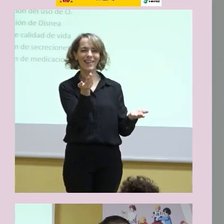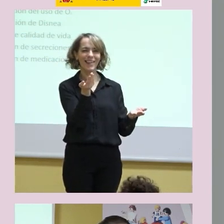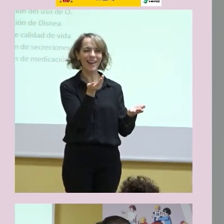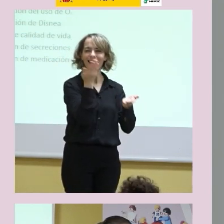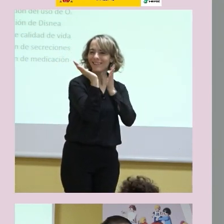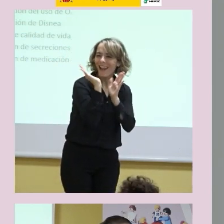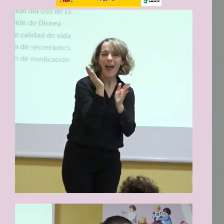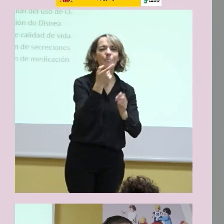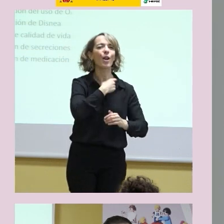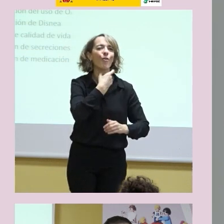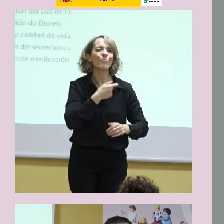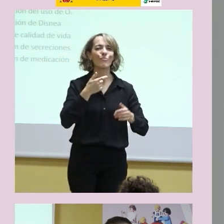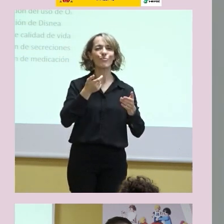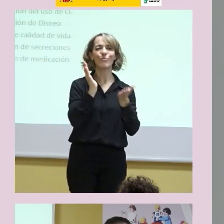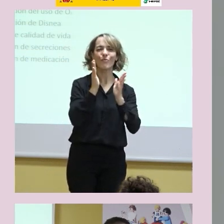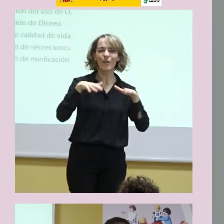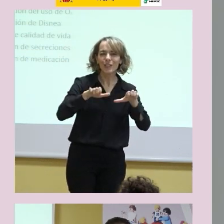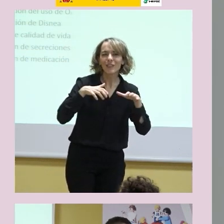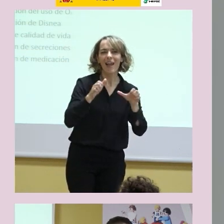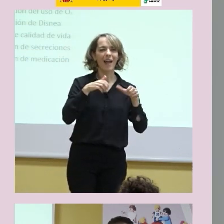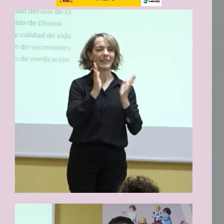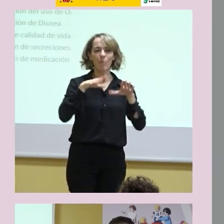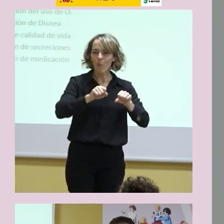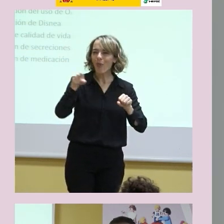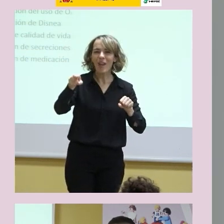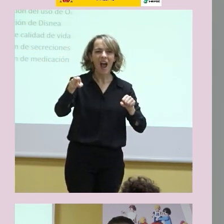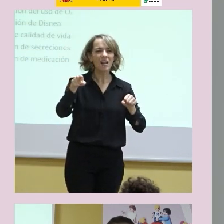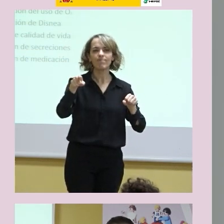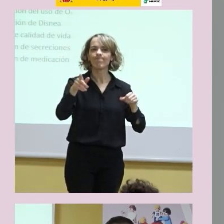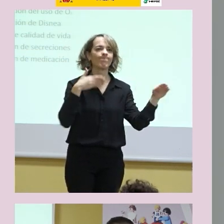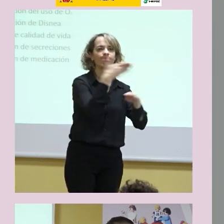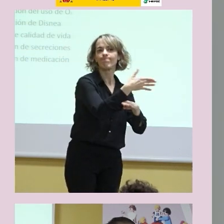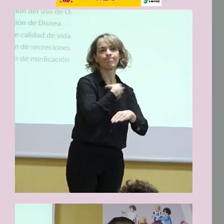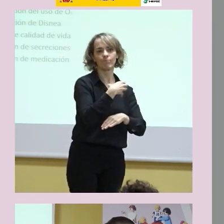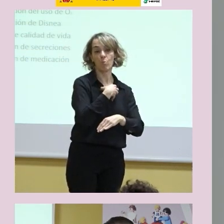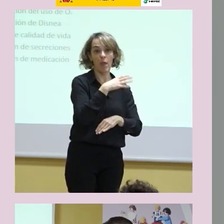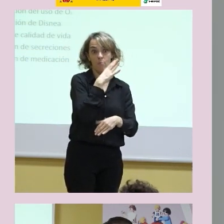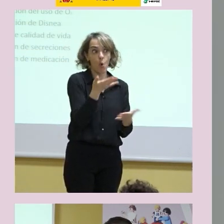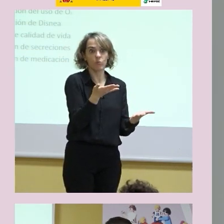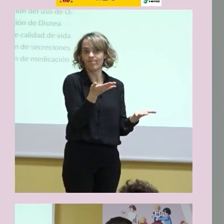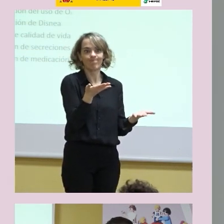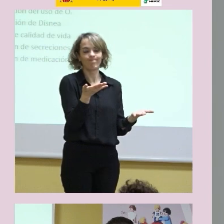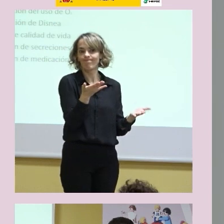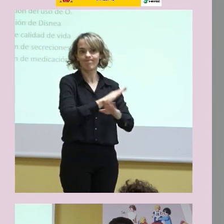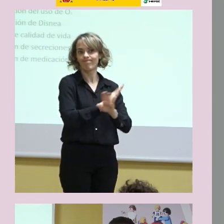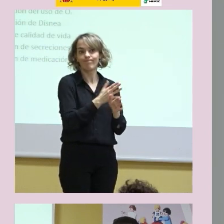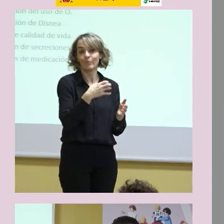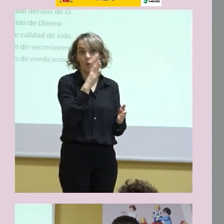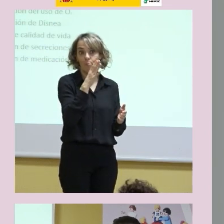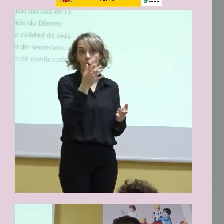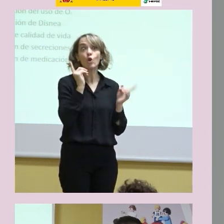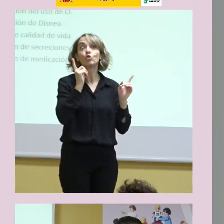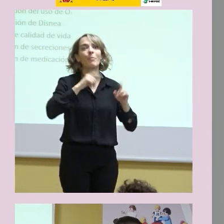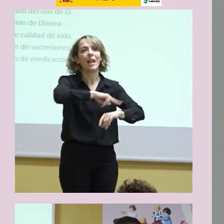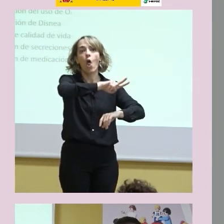terapias como logopedia, fisioterapia, terapia ocupacional, etcétera, porque no podía acudir al centro más que las 2 horas que le